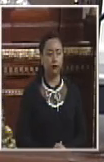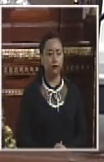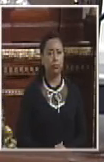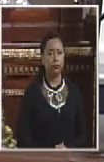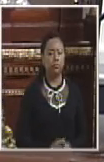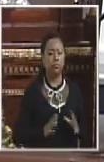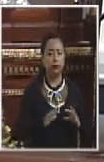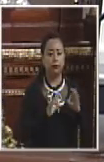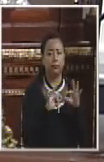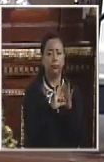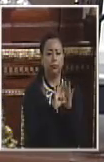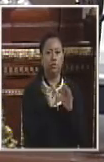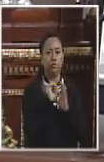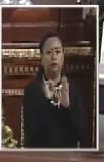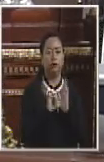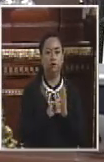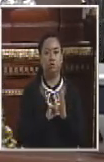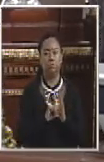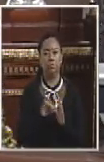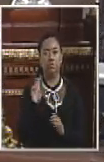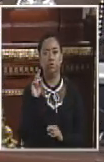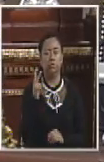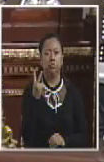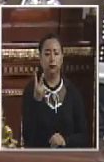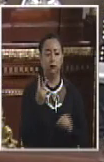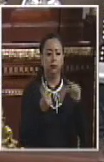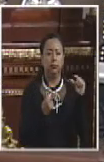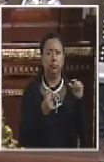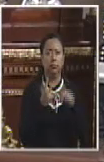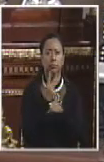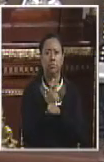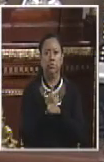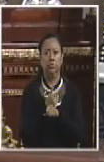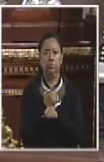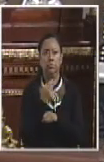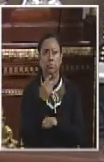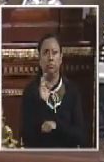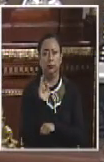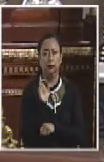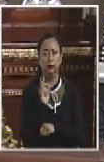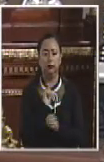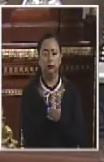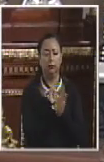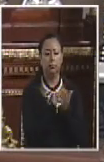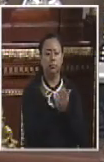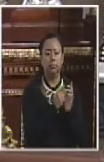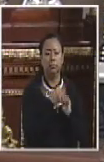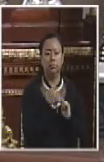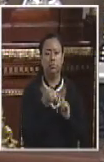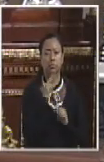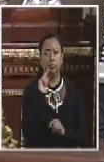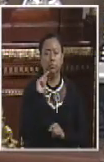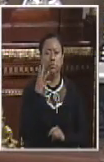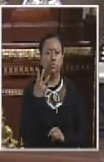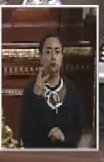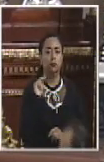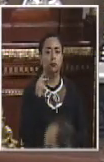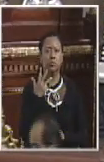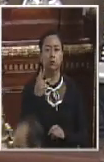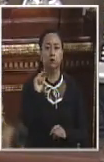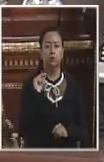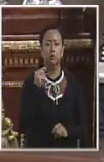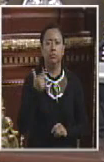Con fundamento en lo dispuesto por los artículos 32, fracciones segunda y 30 de la Ley Orgánica, 84,